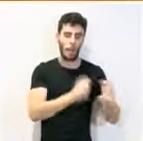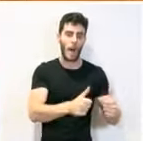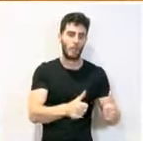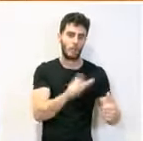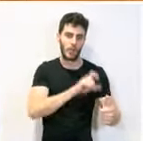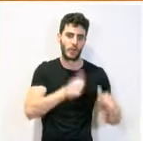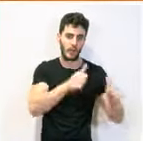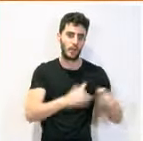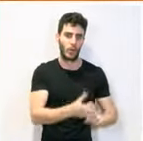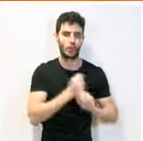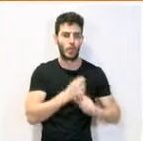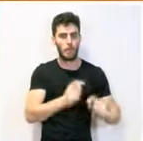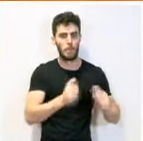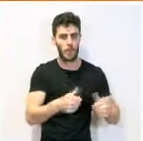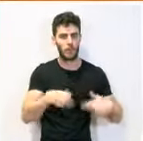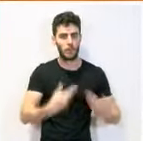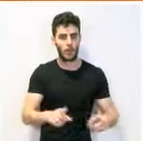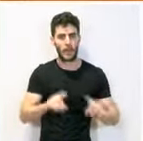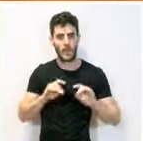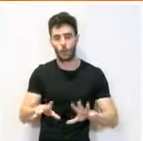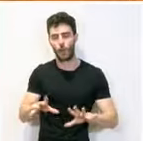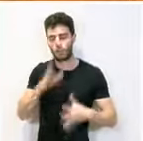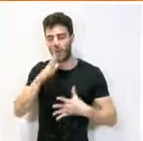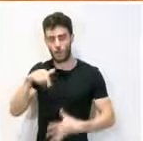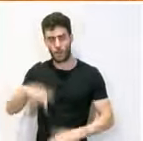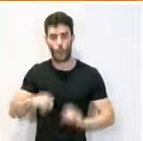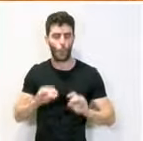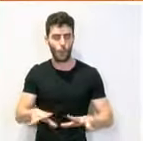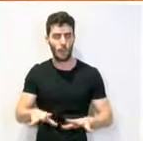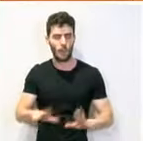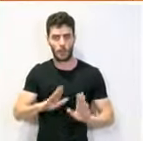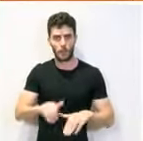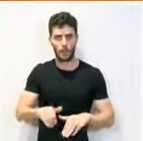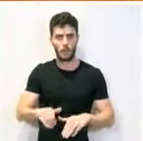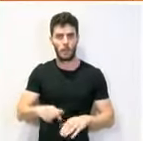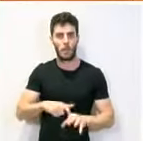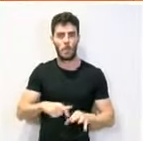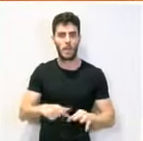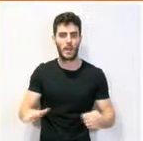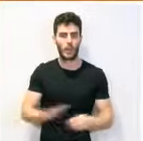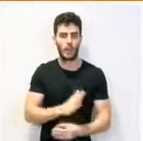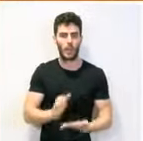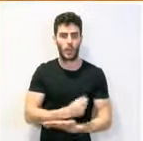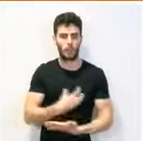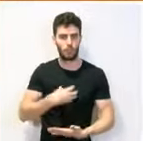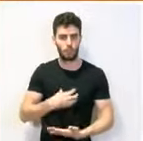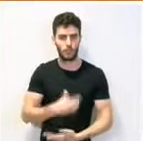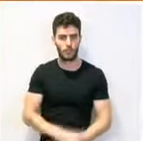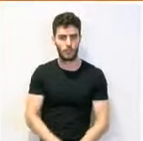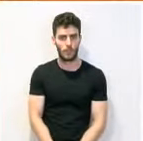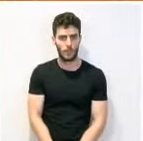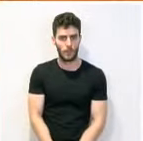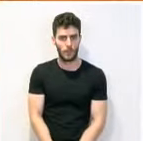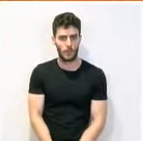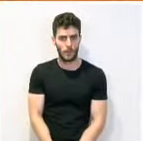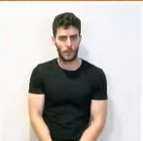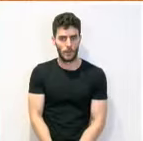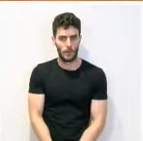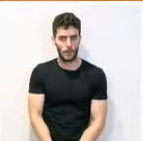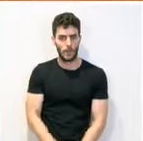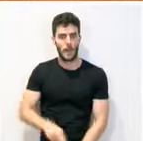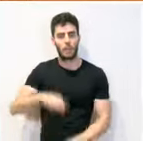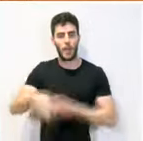pasado, como nos ha ocurrido en esta ocasión, que no han venido todas las plazas que nosotros ofertábamos. Luego